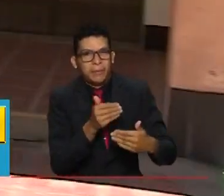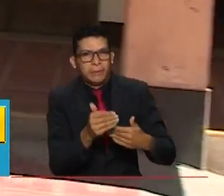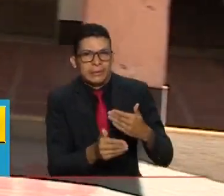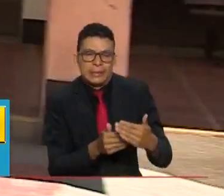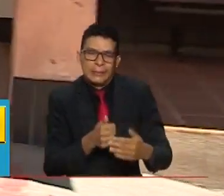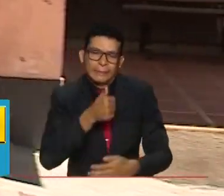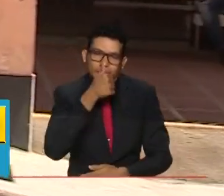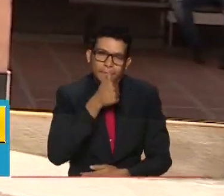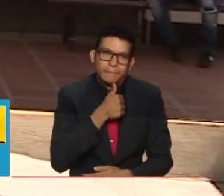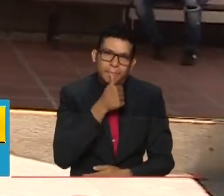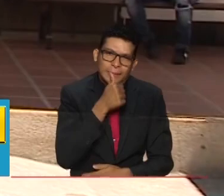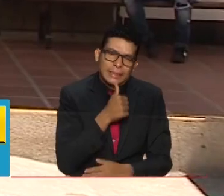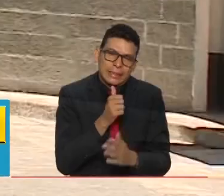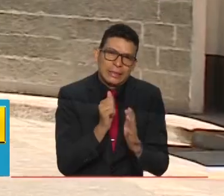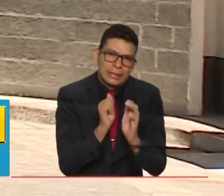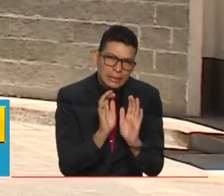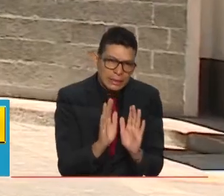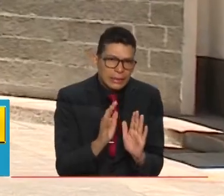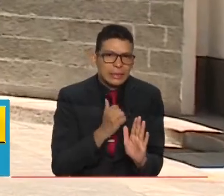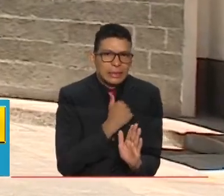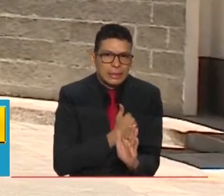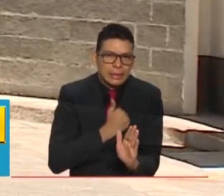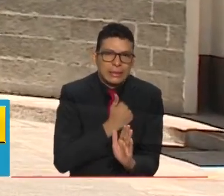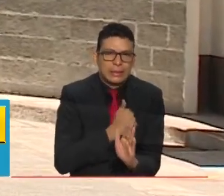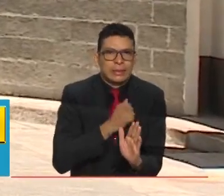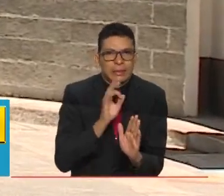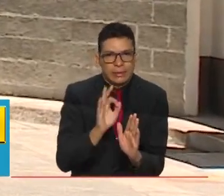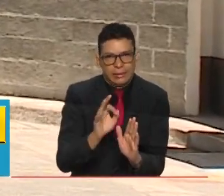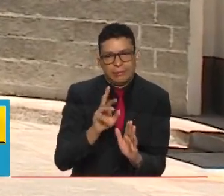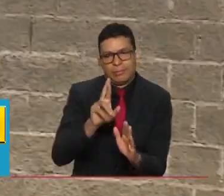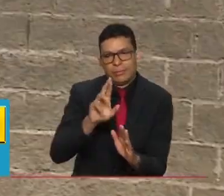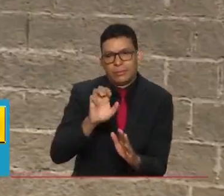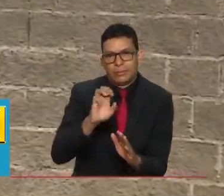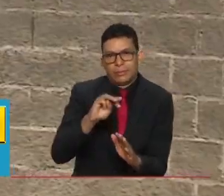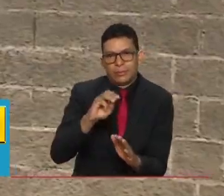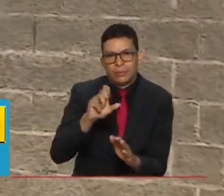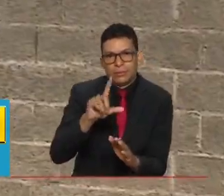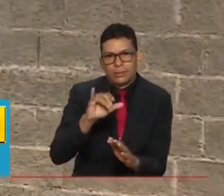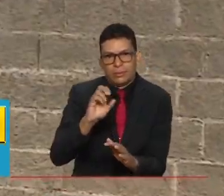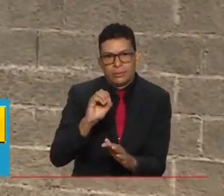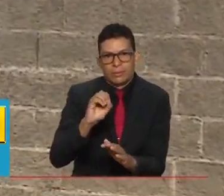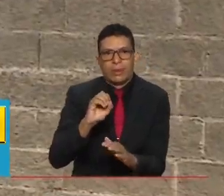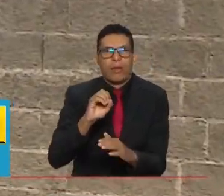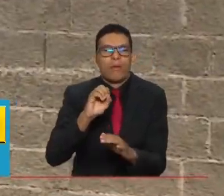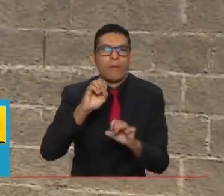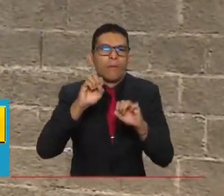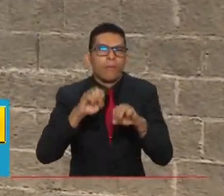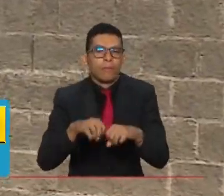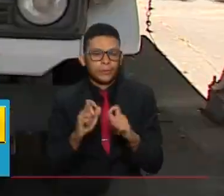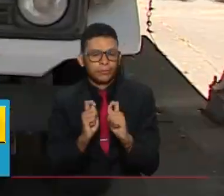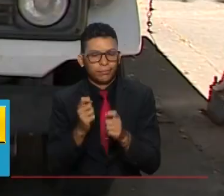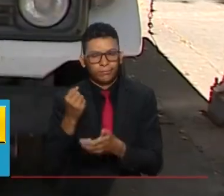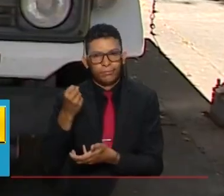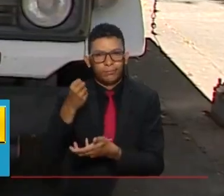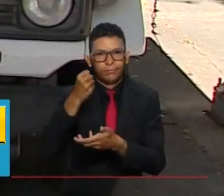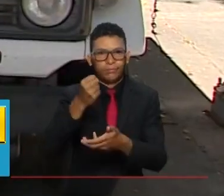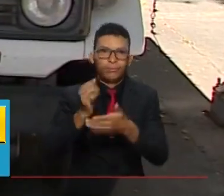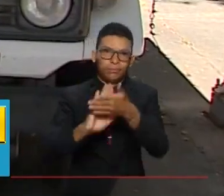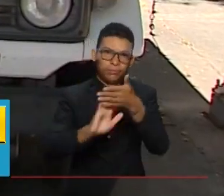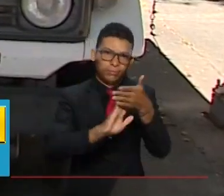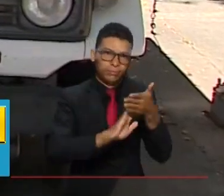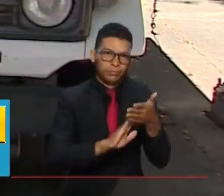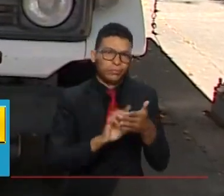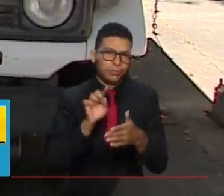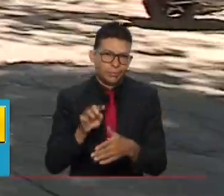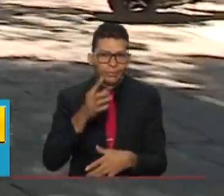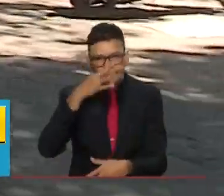de paciencia a la comunidad del Remolino para que el próximo año podamos asignar un presupuesto y mejorar las instalaciones de este